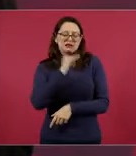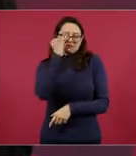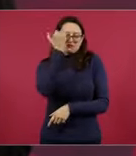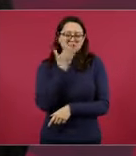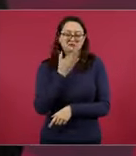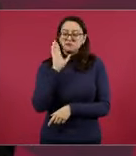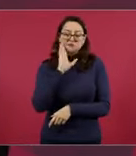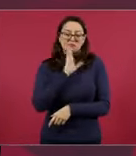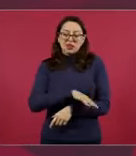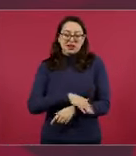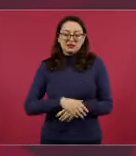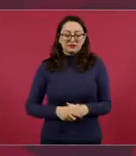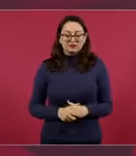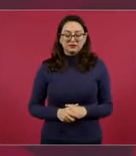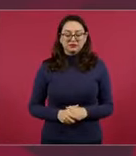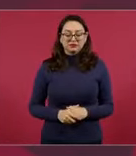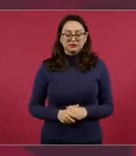Se ven muy mal.